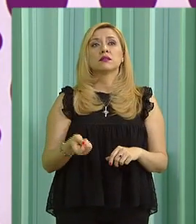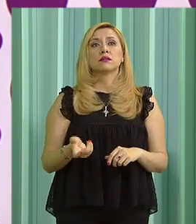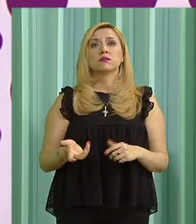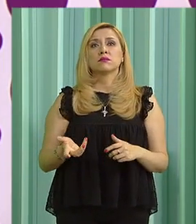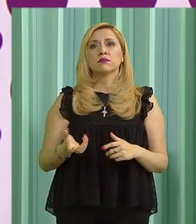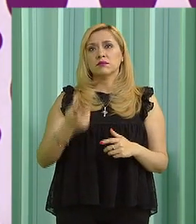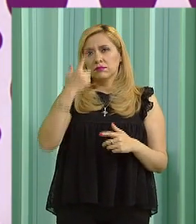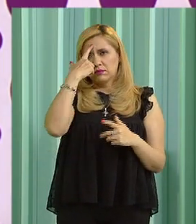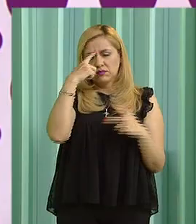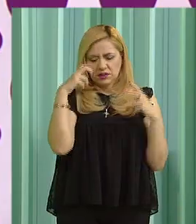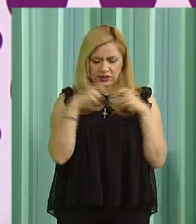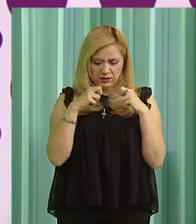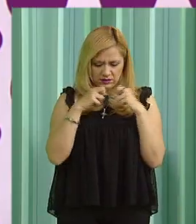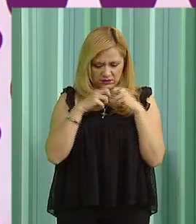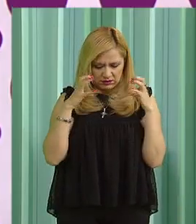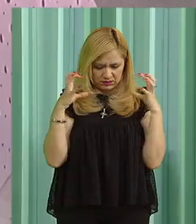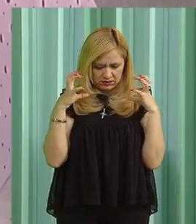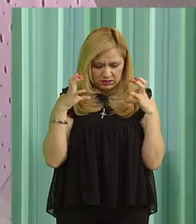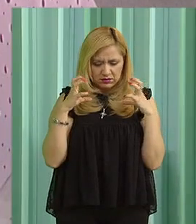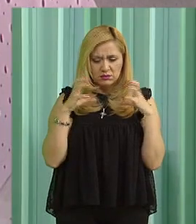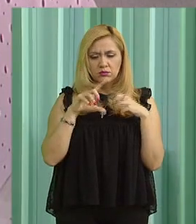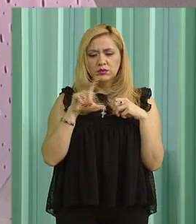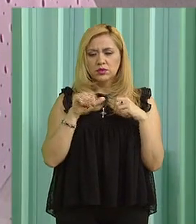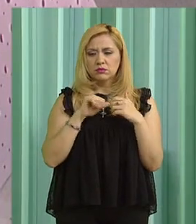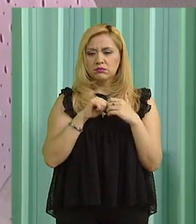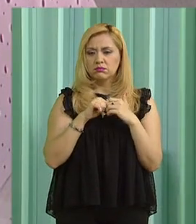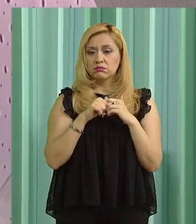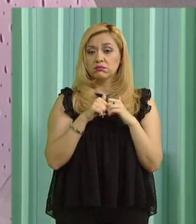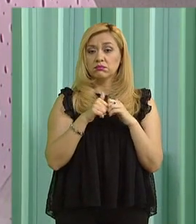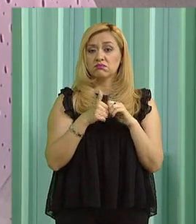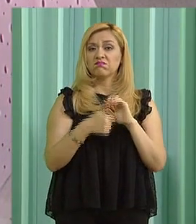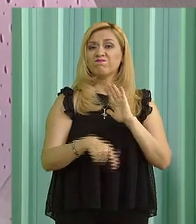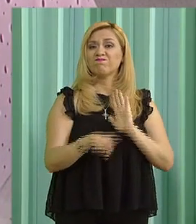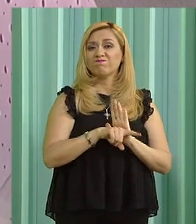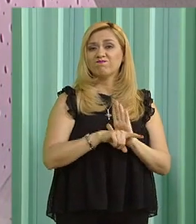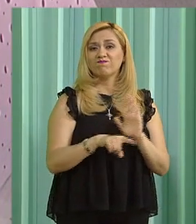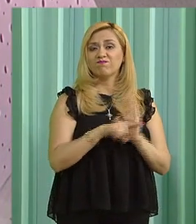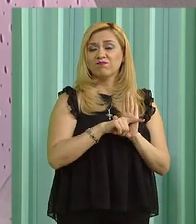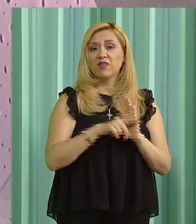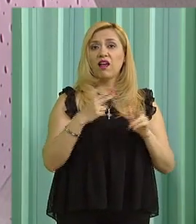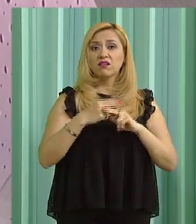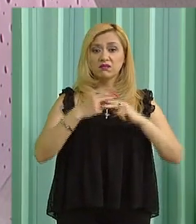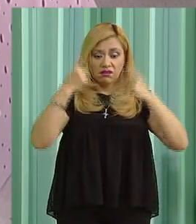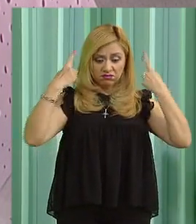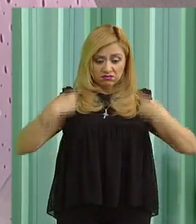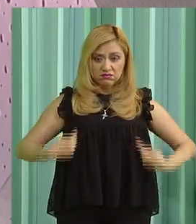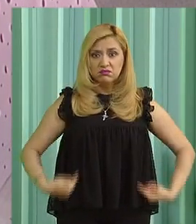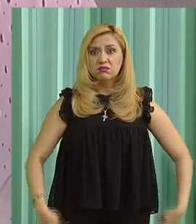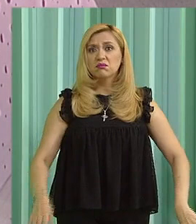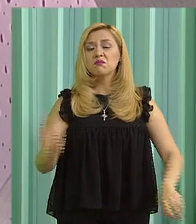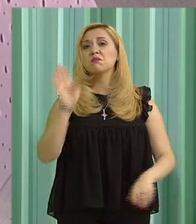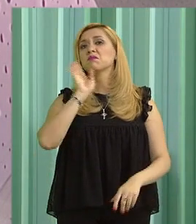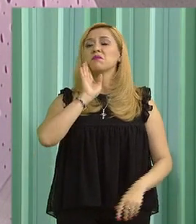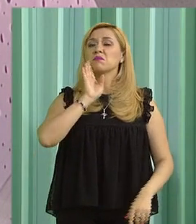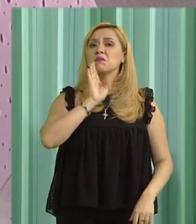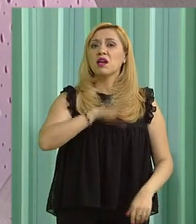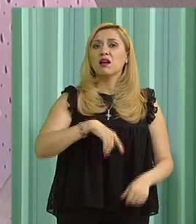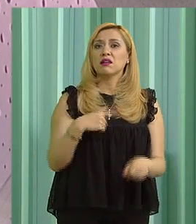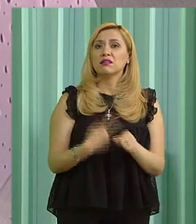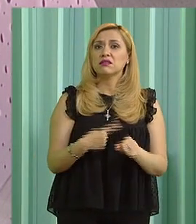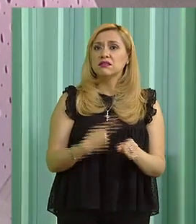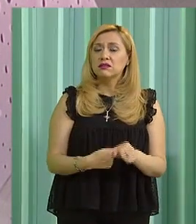niveles de estrés tóxico, ¿no? Que tienen un impacto a nivel incluso orgánico, ¿no? Hay